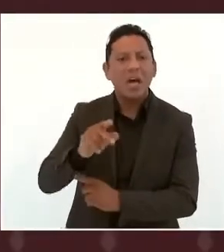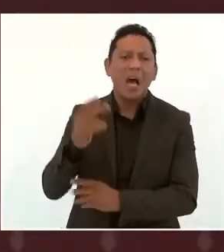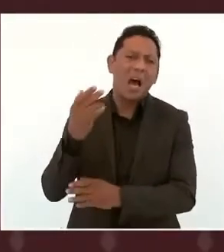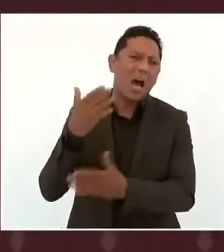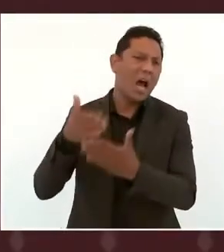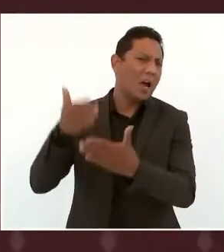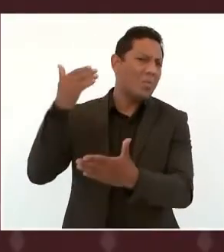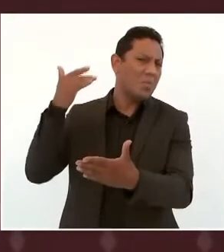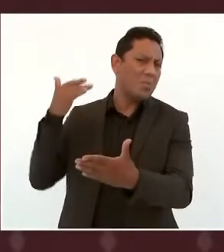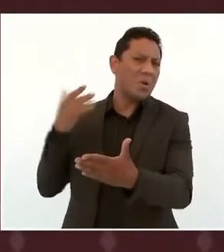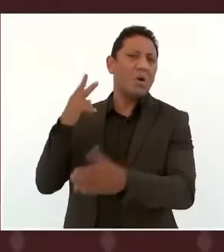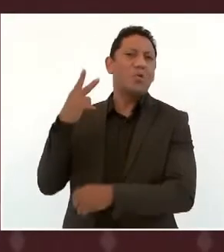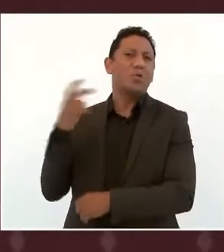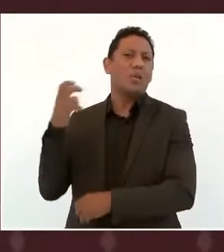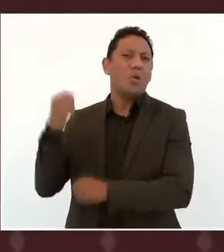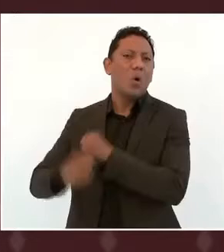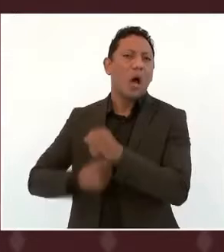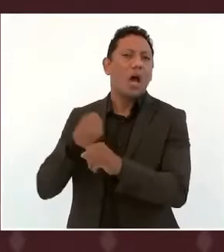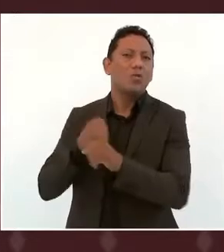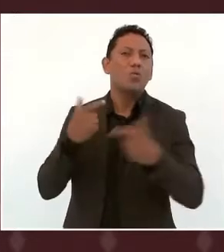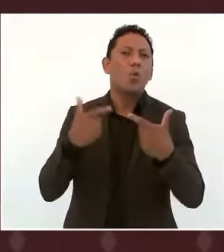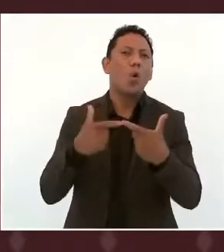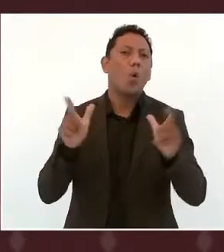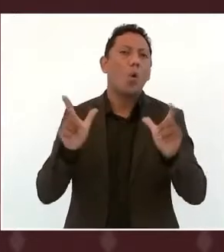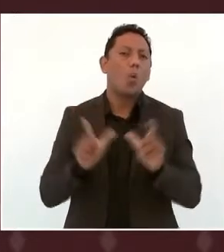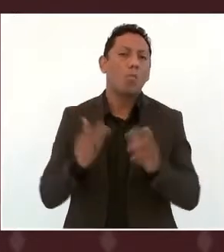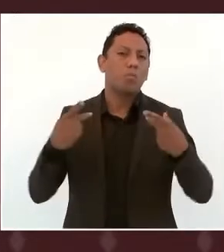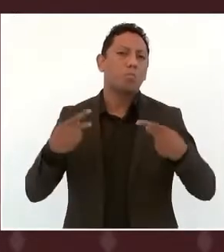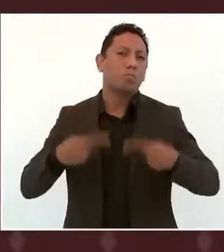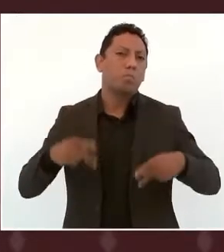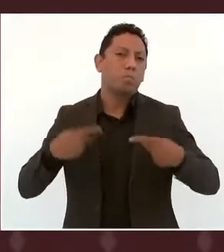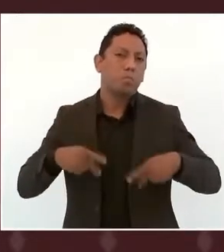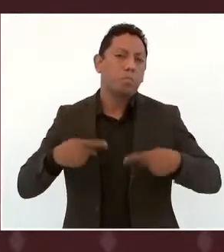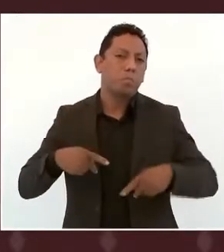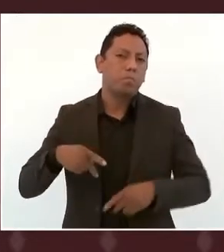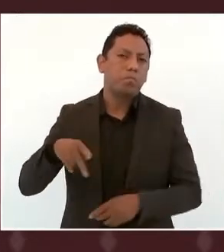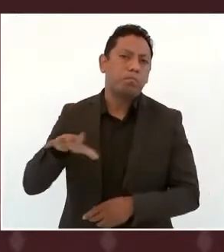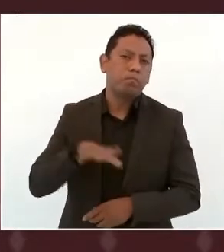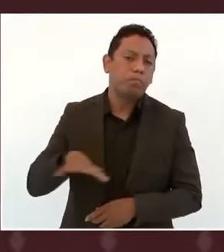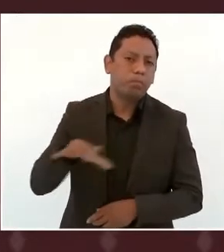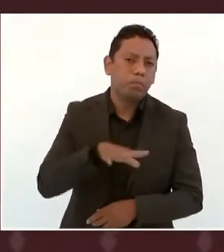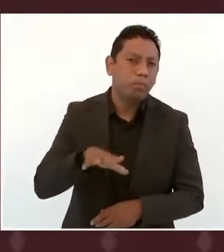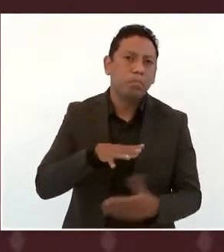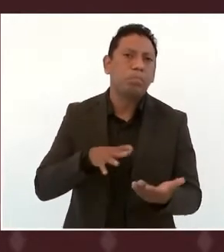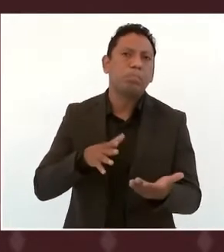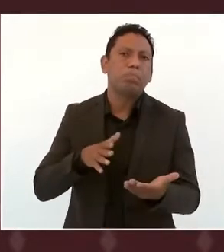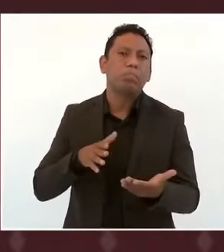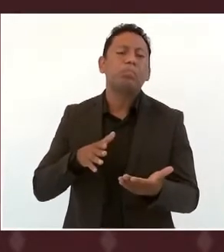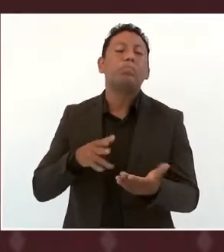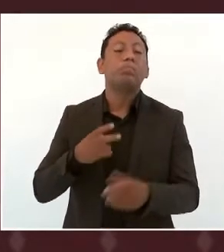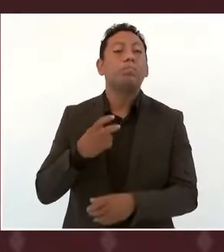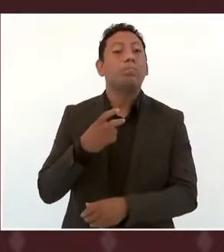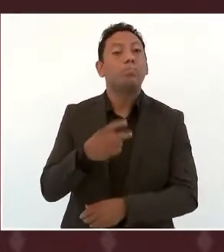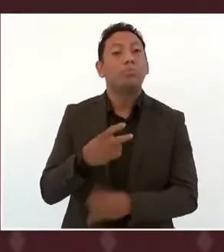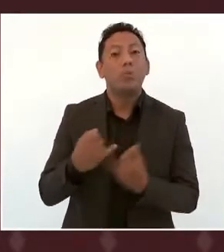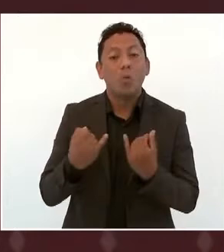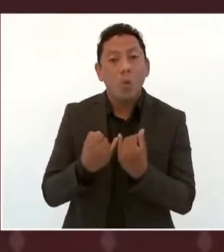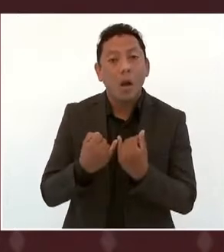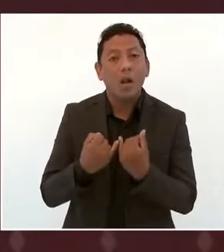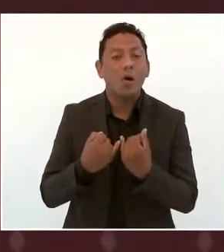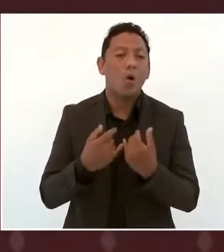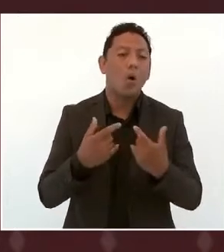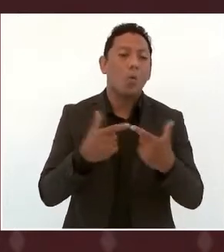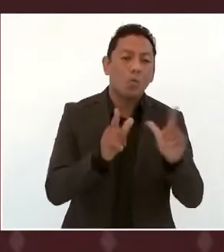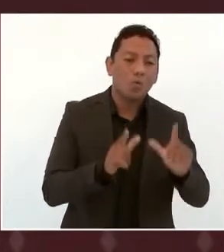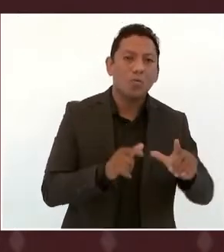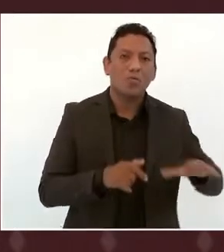200 años, un grupo de ciudadanos se adelantaron a otros